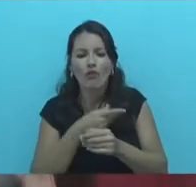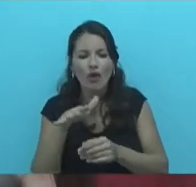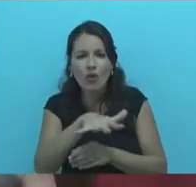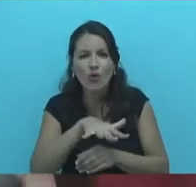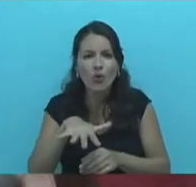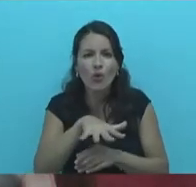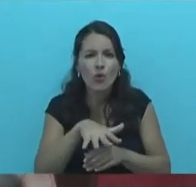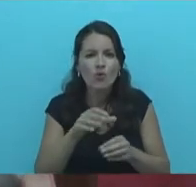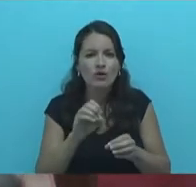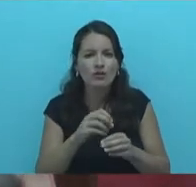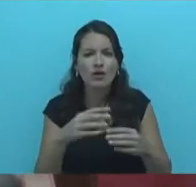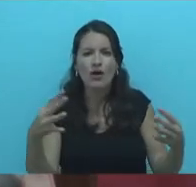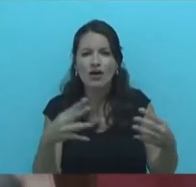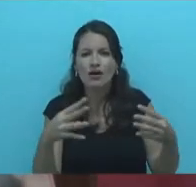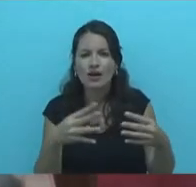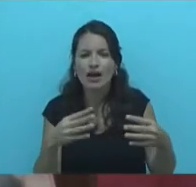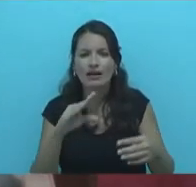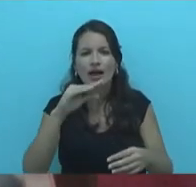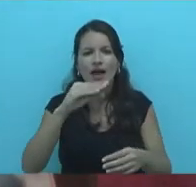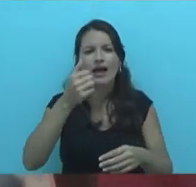En la Guerra del Chaco, el Chaco Boreal,